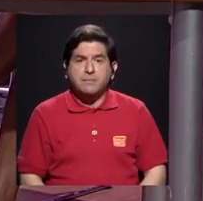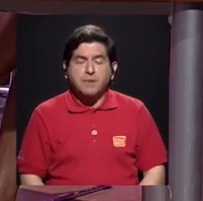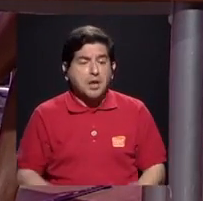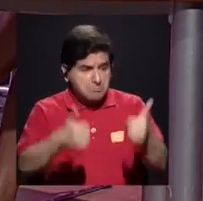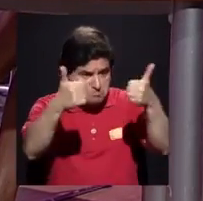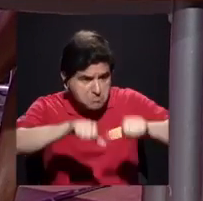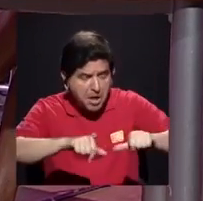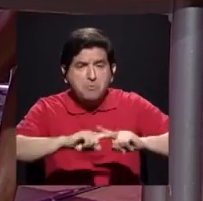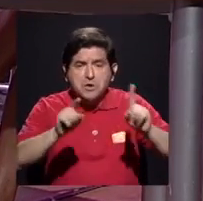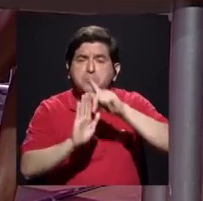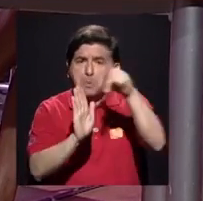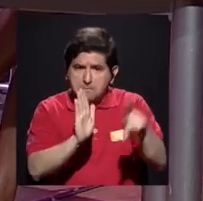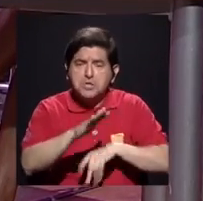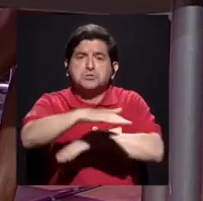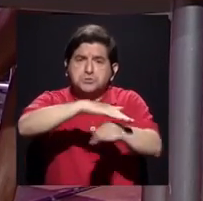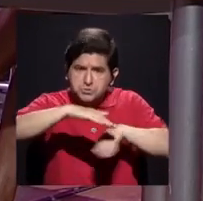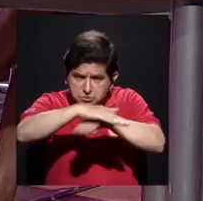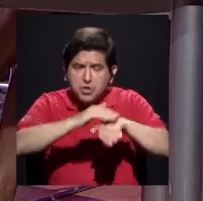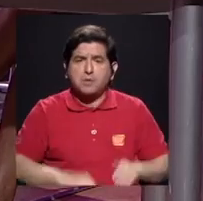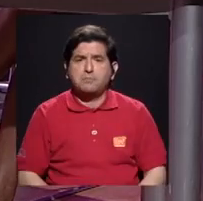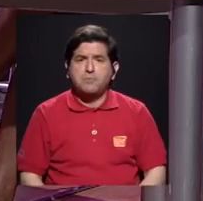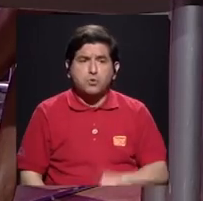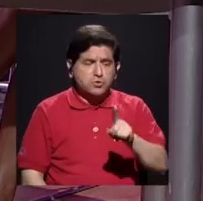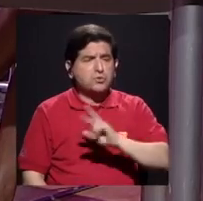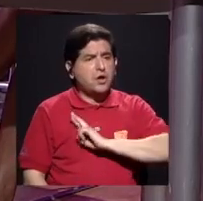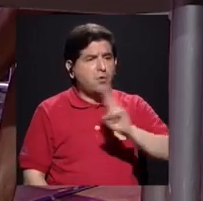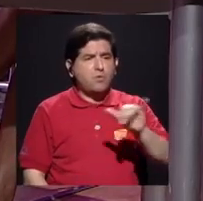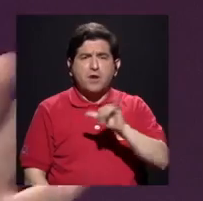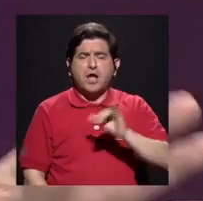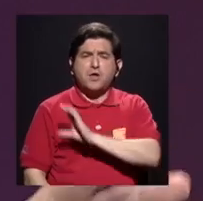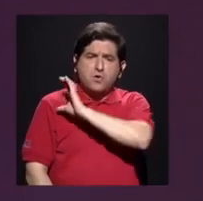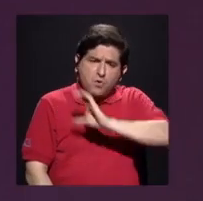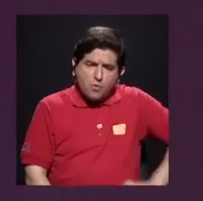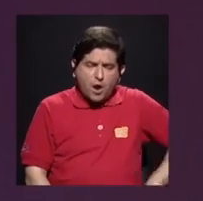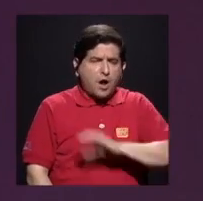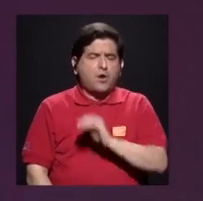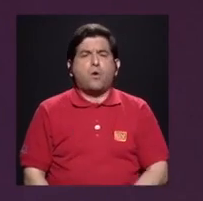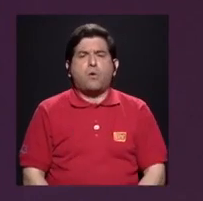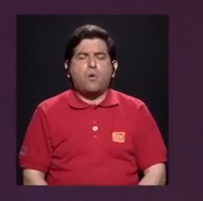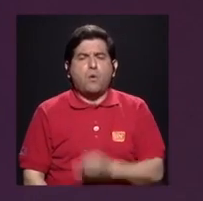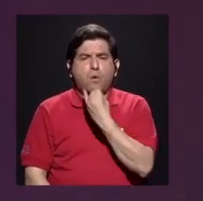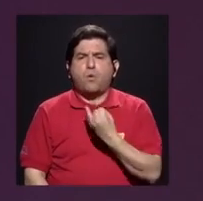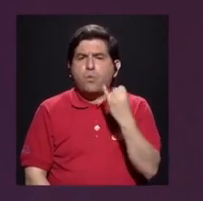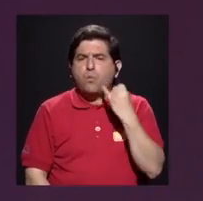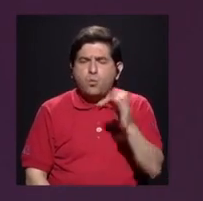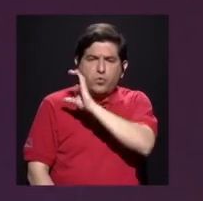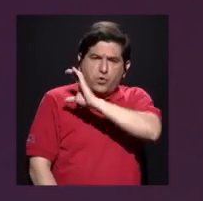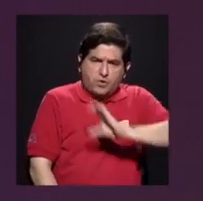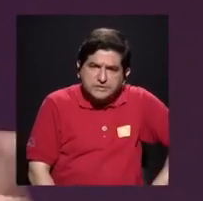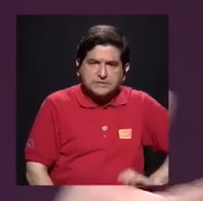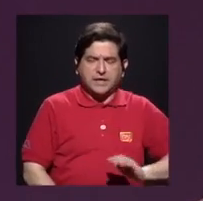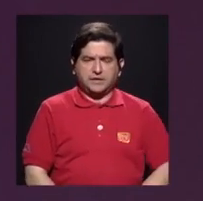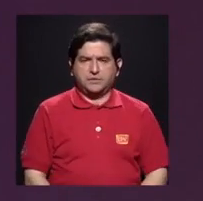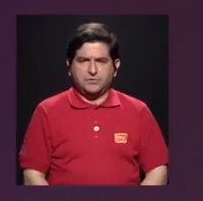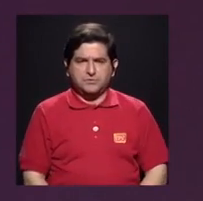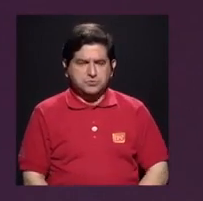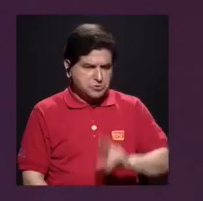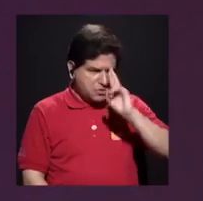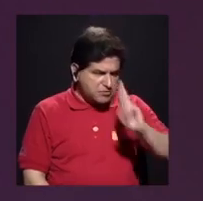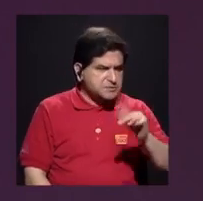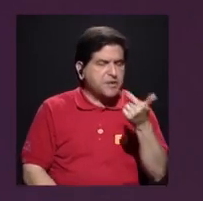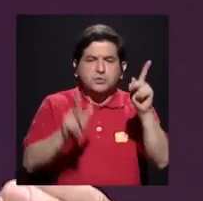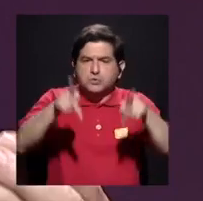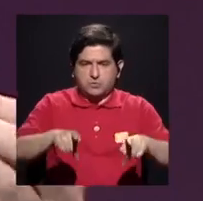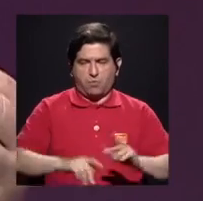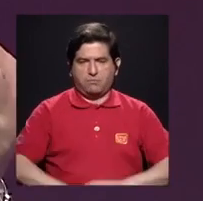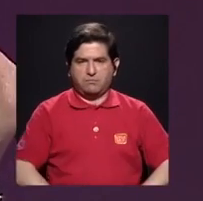de acuerdo con ciertos principios básicos de una religión como el cristianismo o el judío cristianismo por ejemplo el respeto a los oa los otros